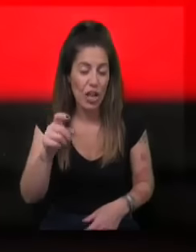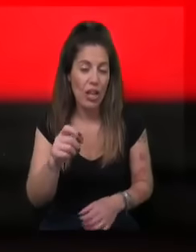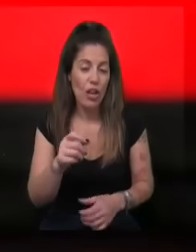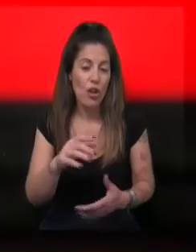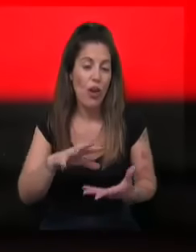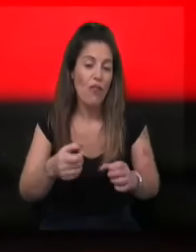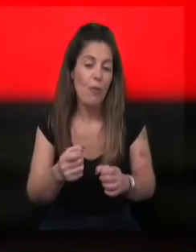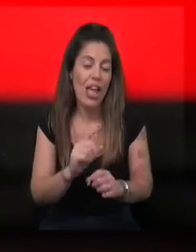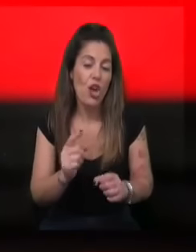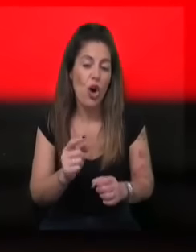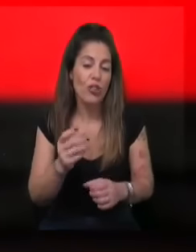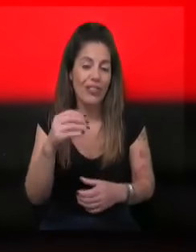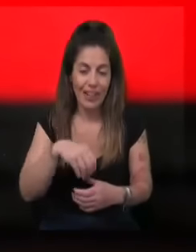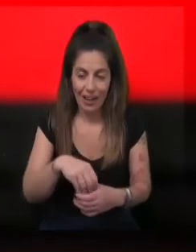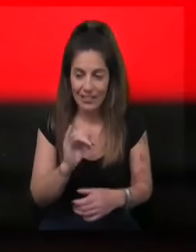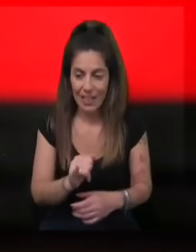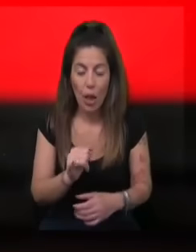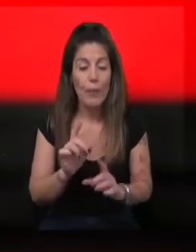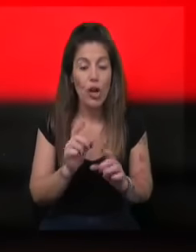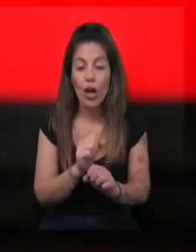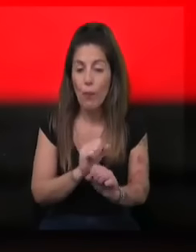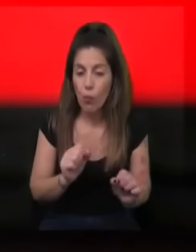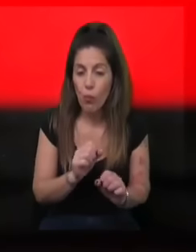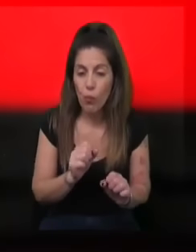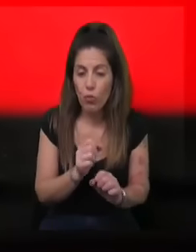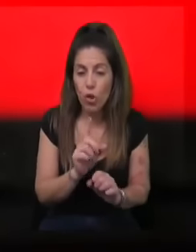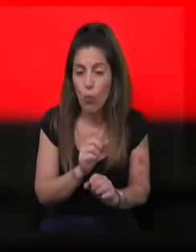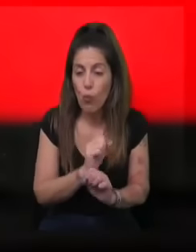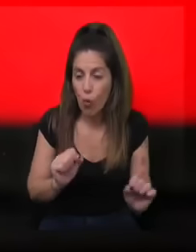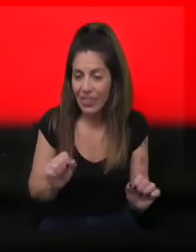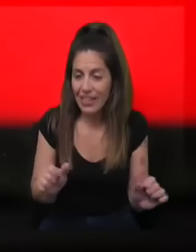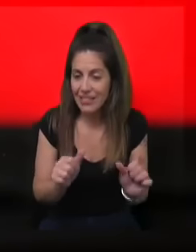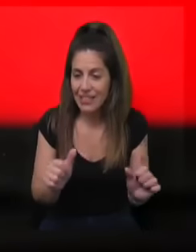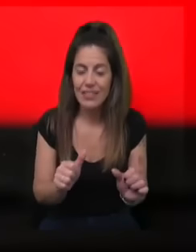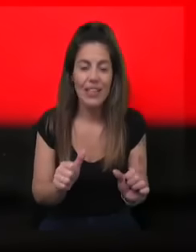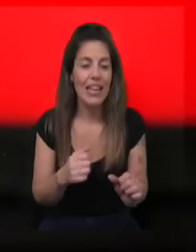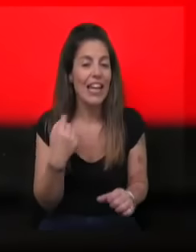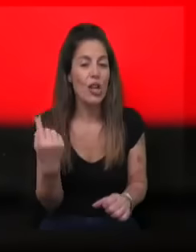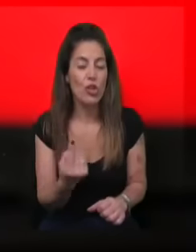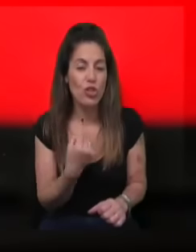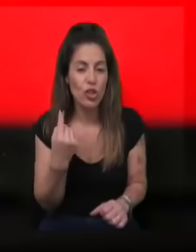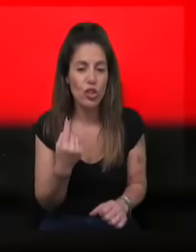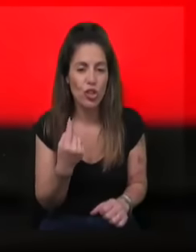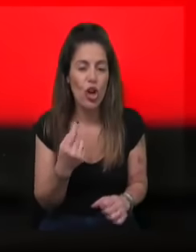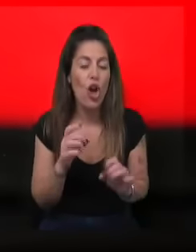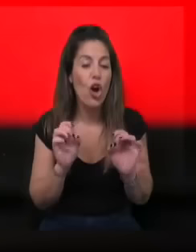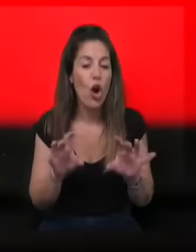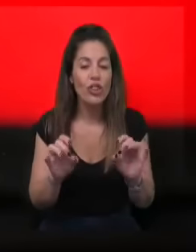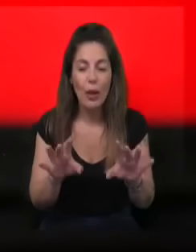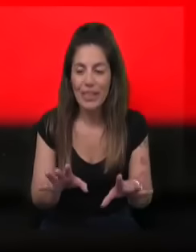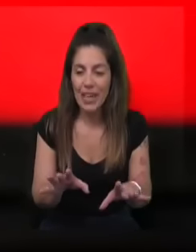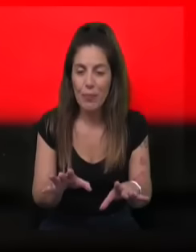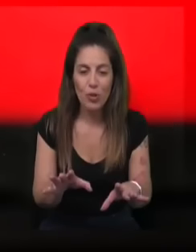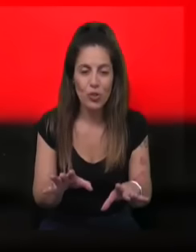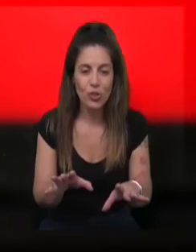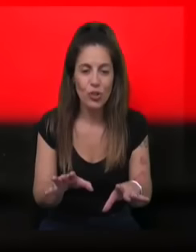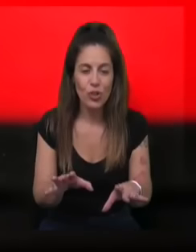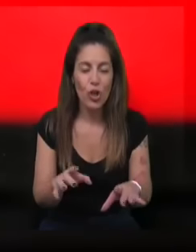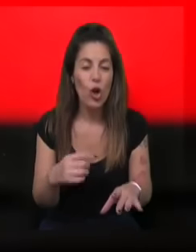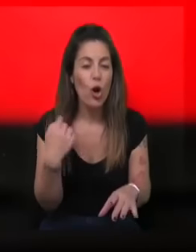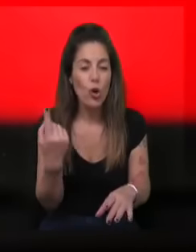eso pero si lo que no puede pasar es que nosotros este contaminemos digamos con